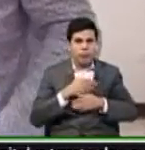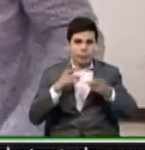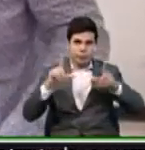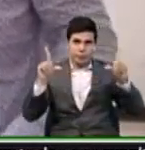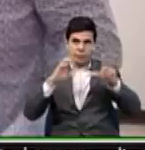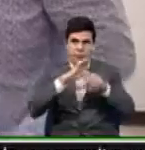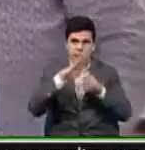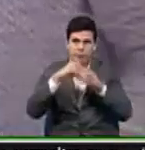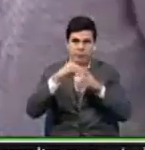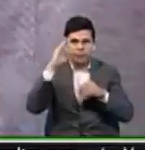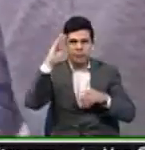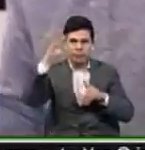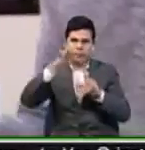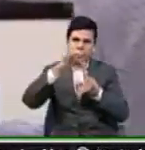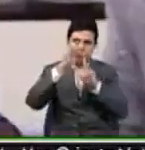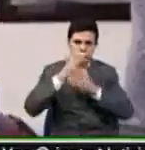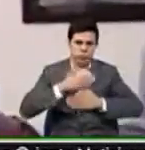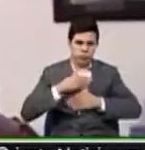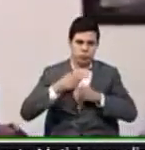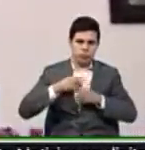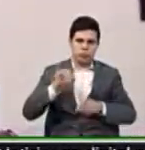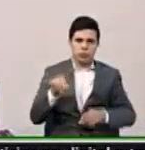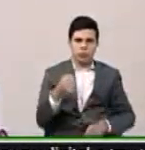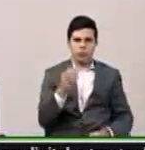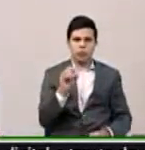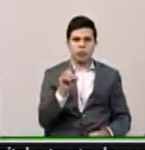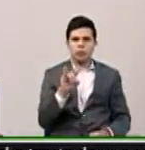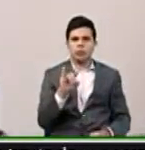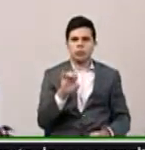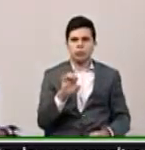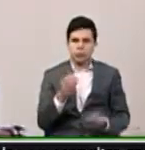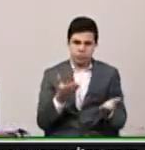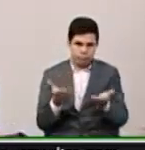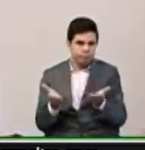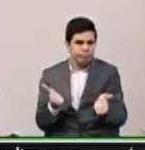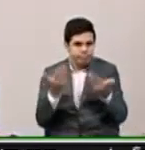saludo muy especial. Yo soy Josué y no, los invito a